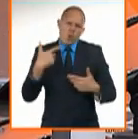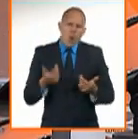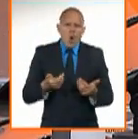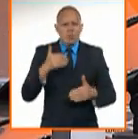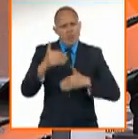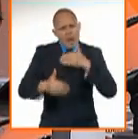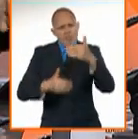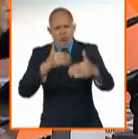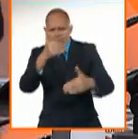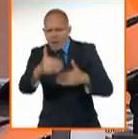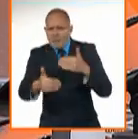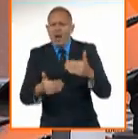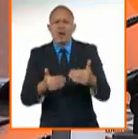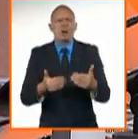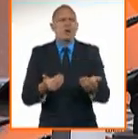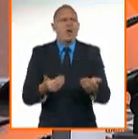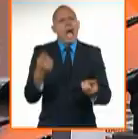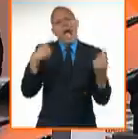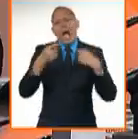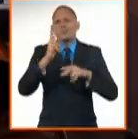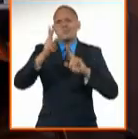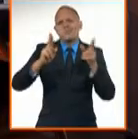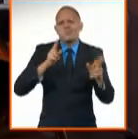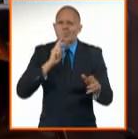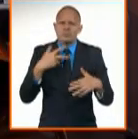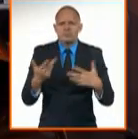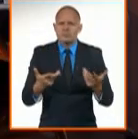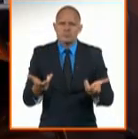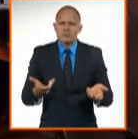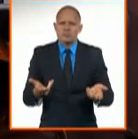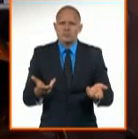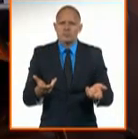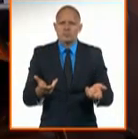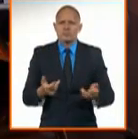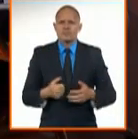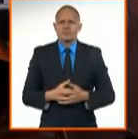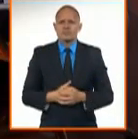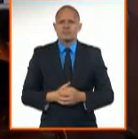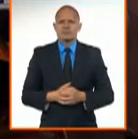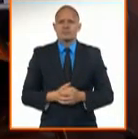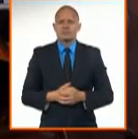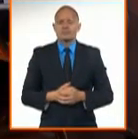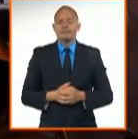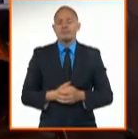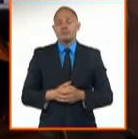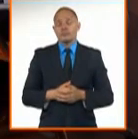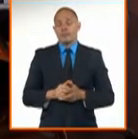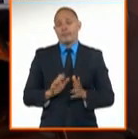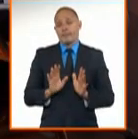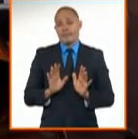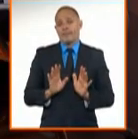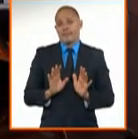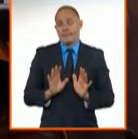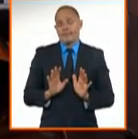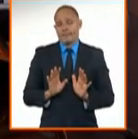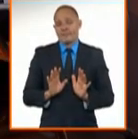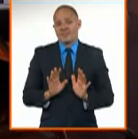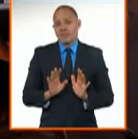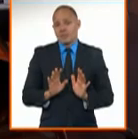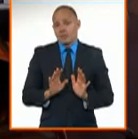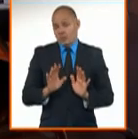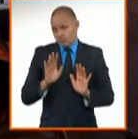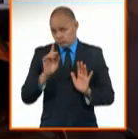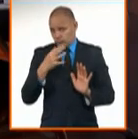en los inmediatos algunas perspectivas para enfrentar este esta situación sí bueno randy bueno primero que todo decirle el